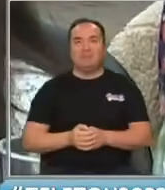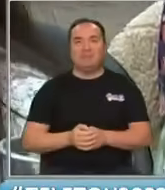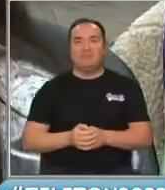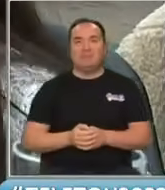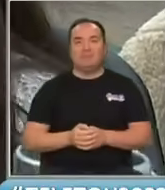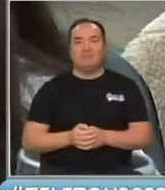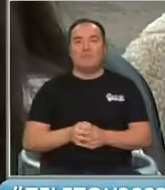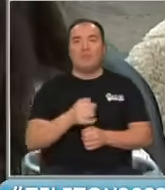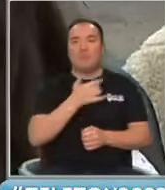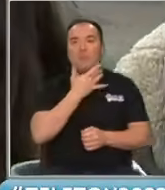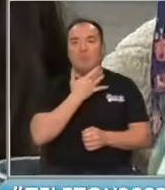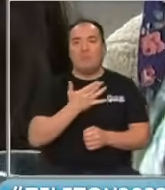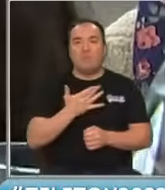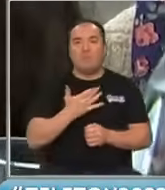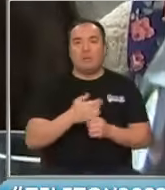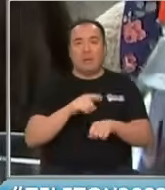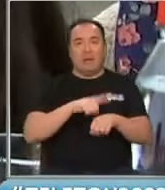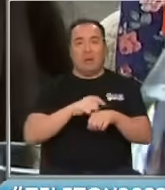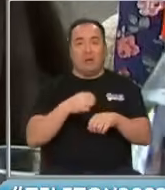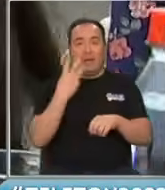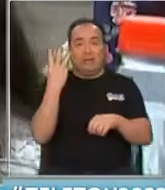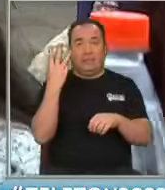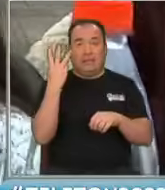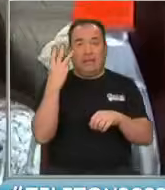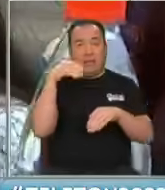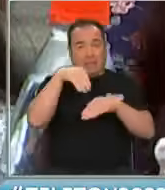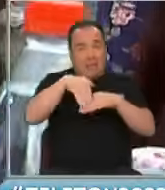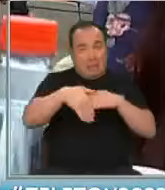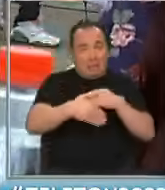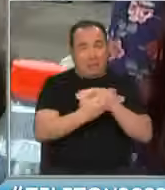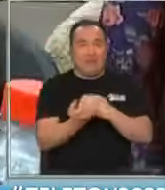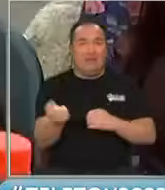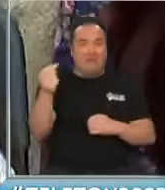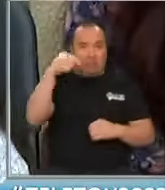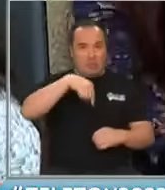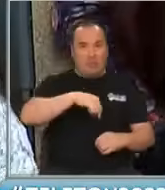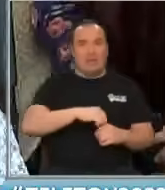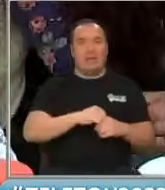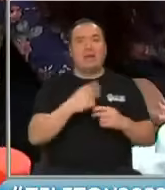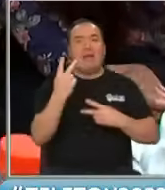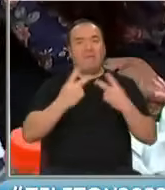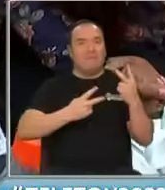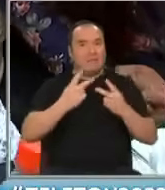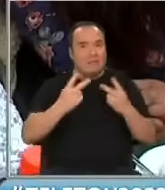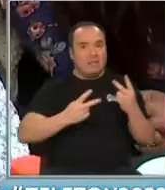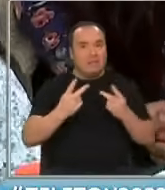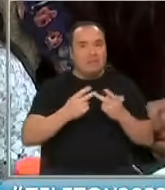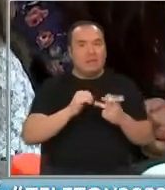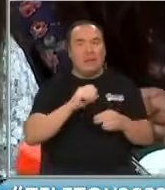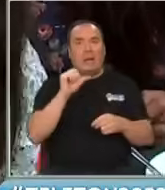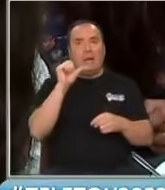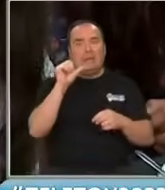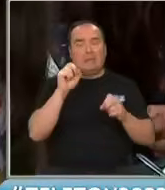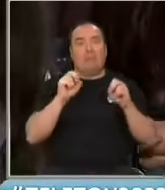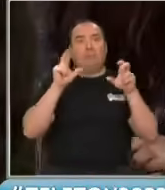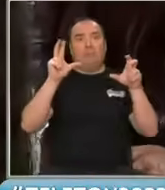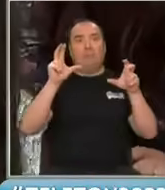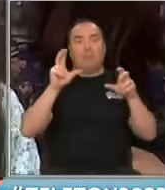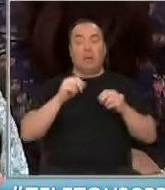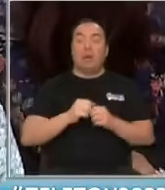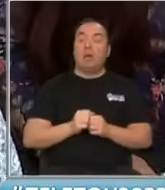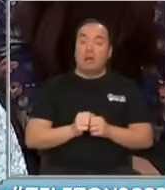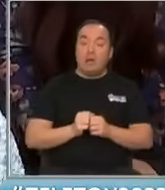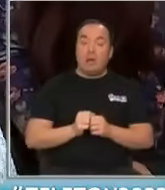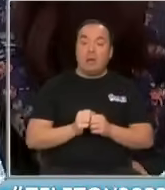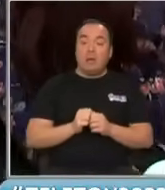Bueno, sí, porque llegamos como a las 3 de la mañana al hotel acá en Viña para estar acá a las 6 de la mañana. Ya, y